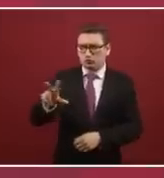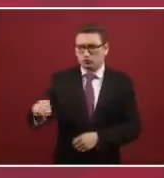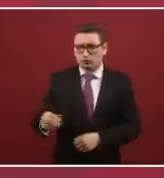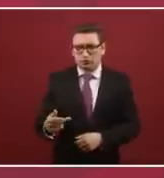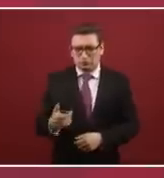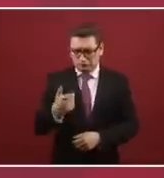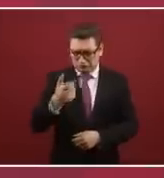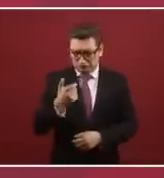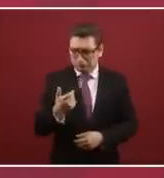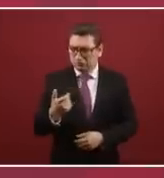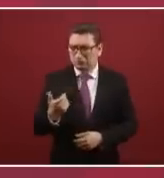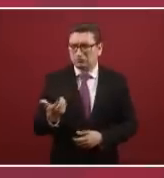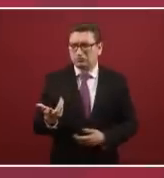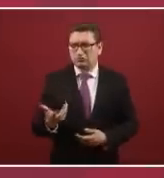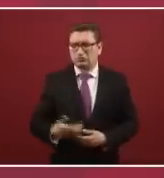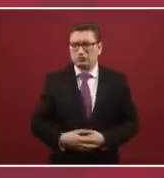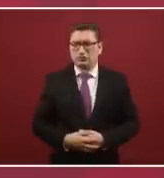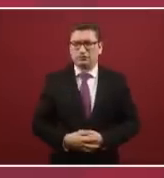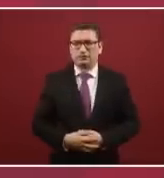el dinero.